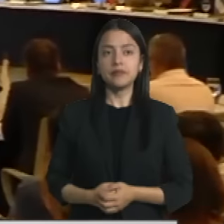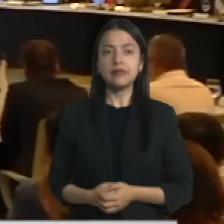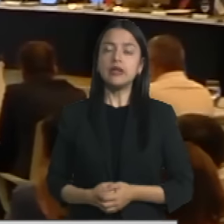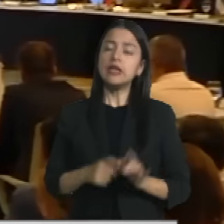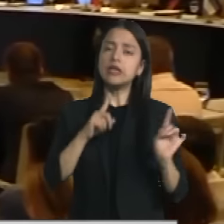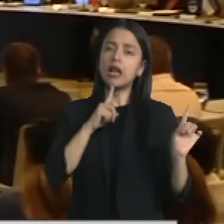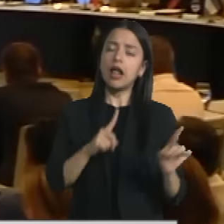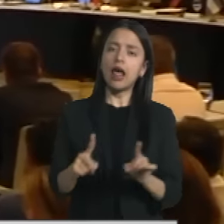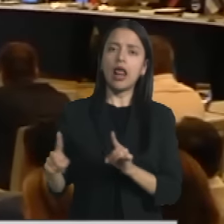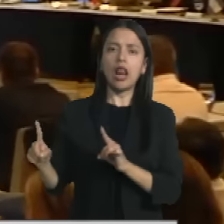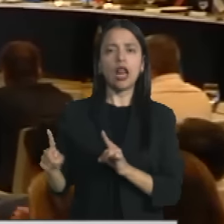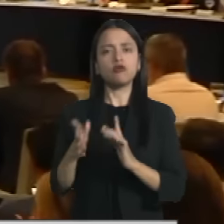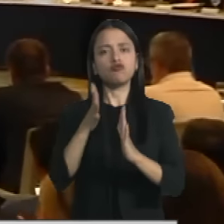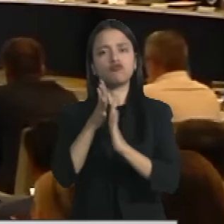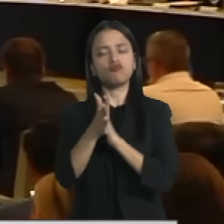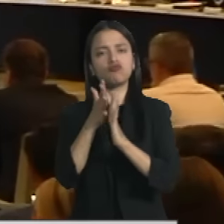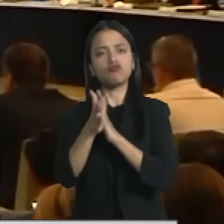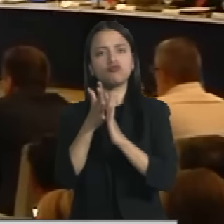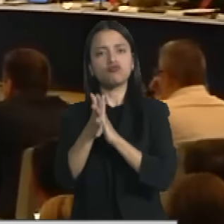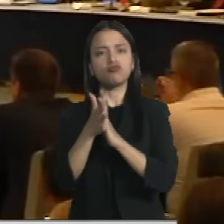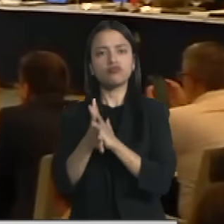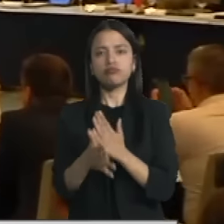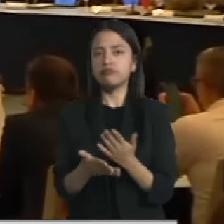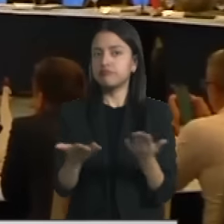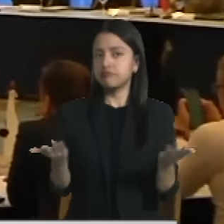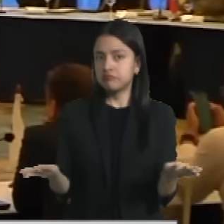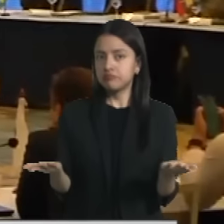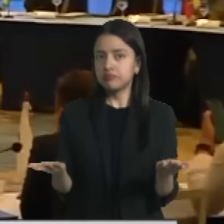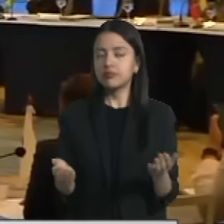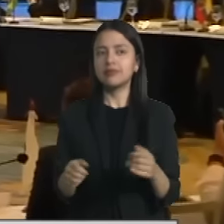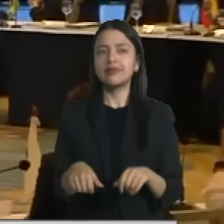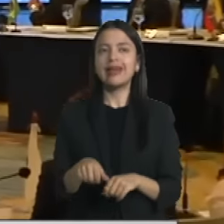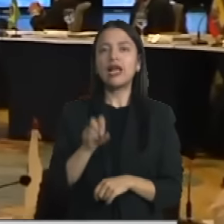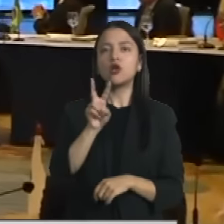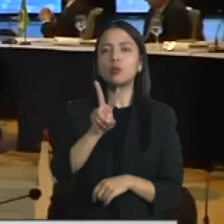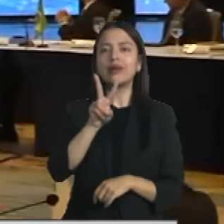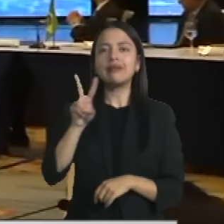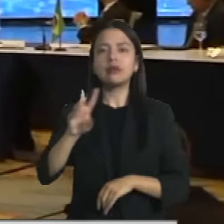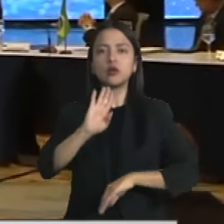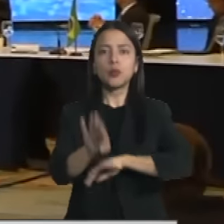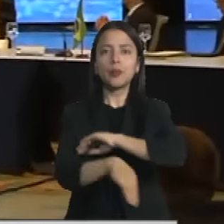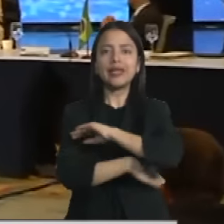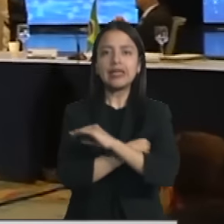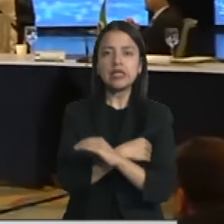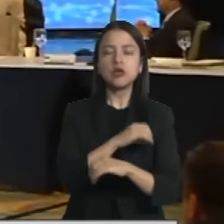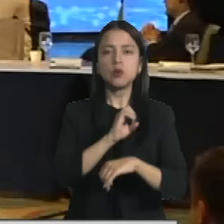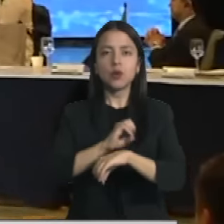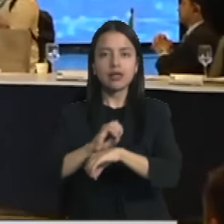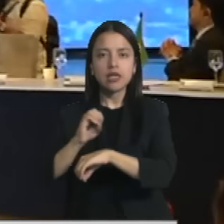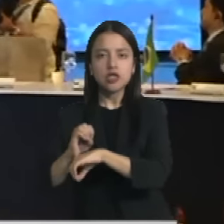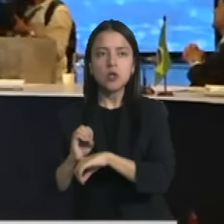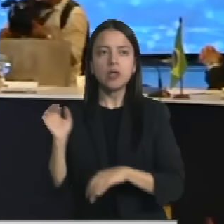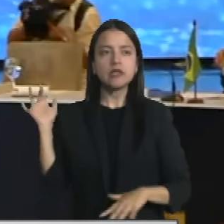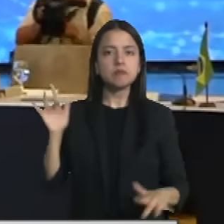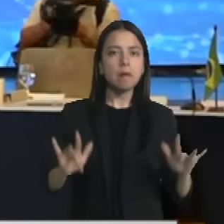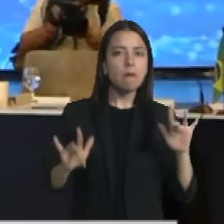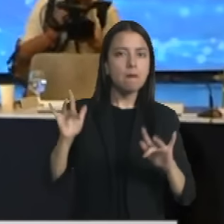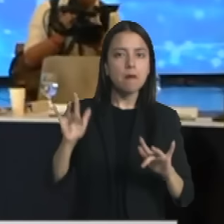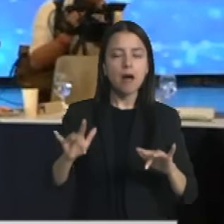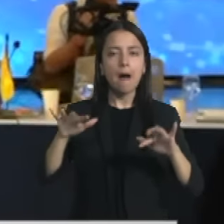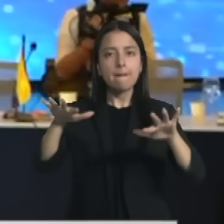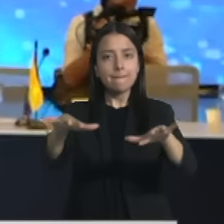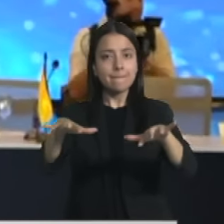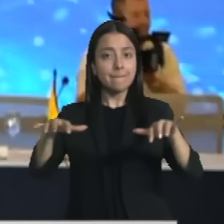entrega hasta ahora una declaración a los 22 ministros, organizaciones que participan de esta importante